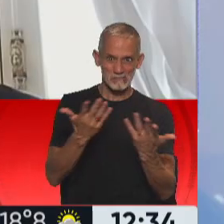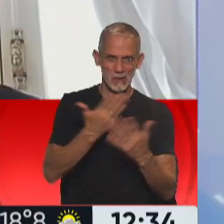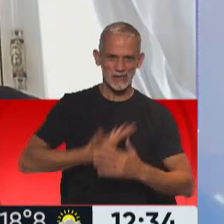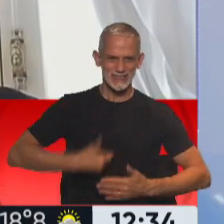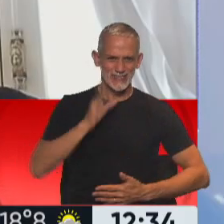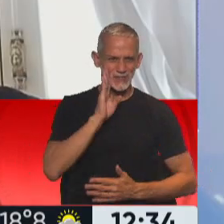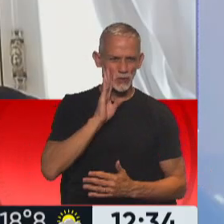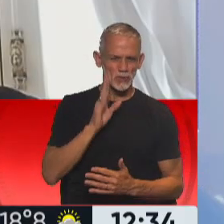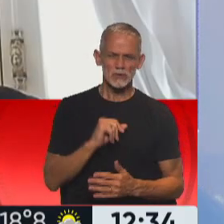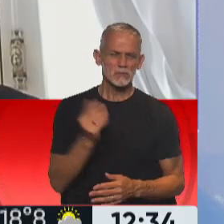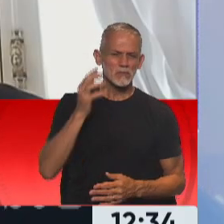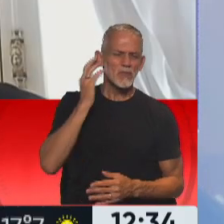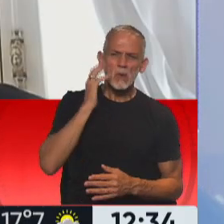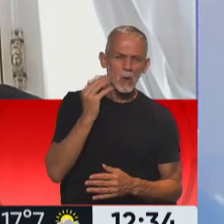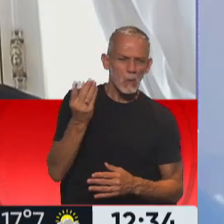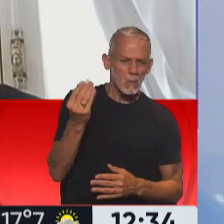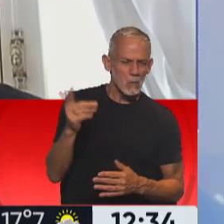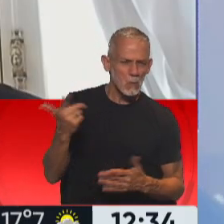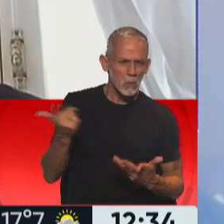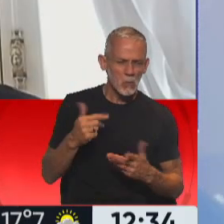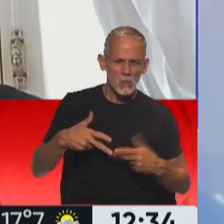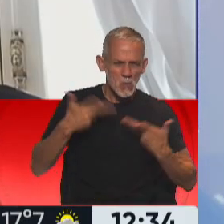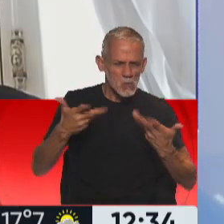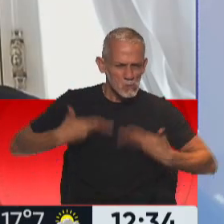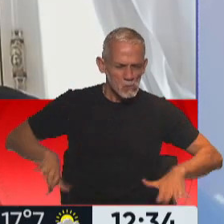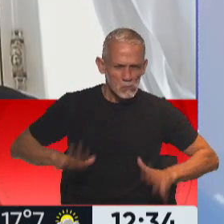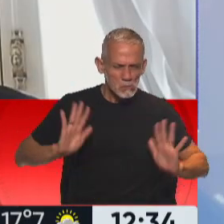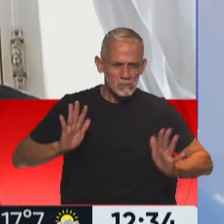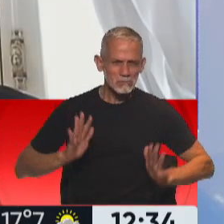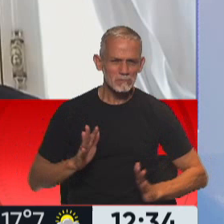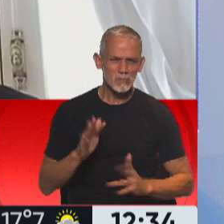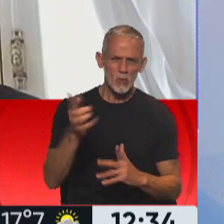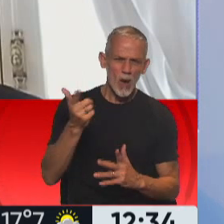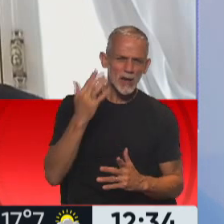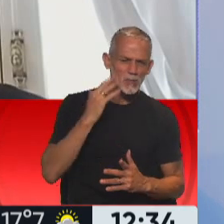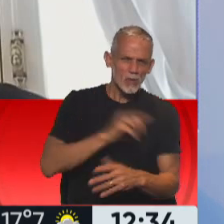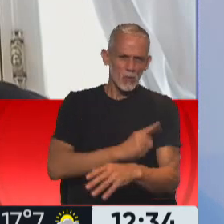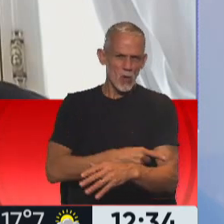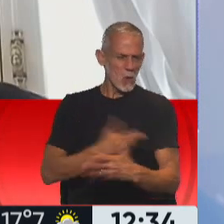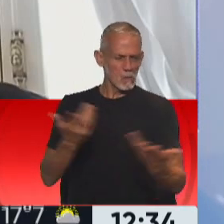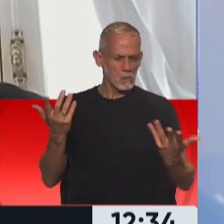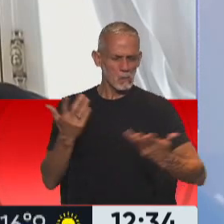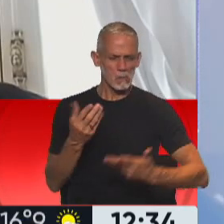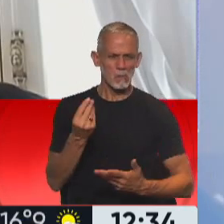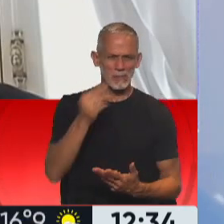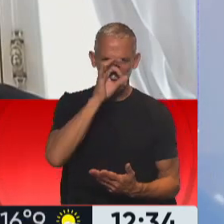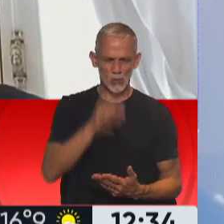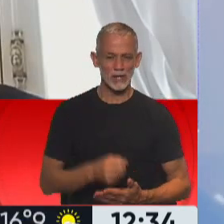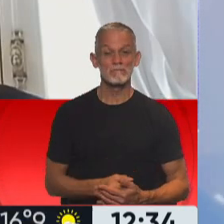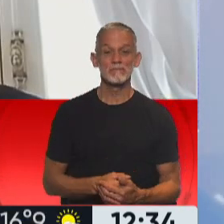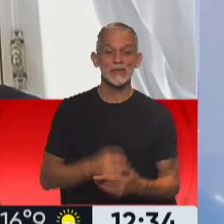era un hombre que no le temía a decir cosas frente al poder. ¿Sabés qué te quiero preguntar? Porque